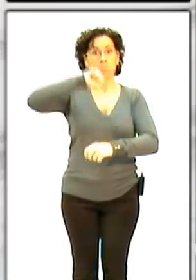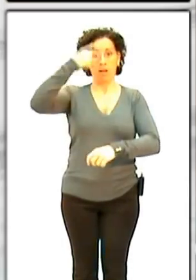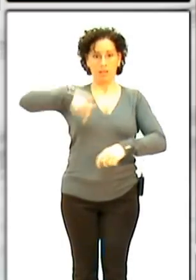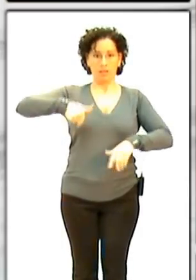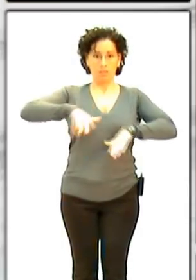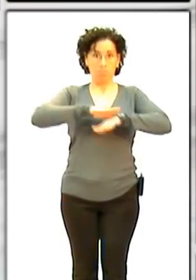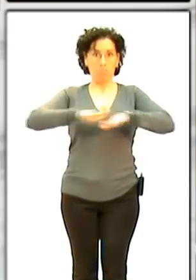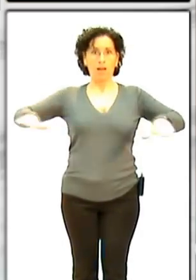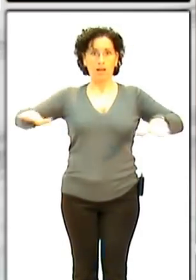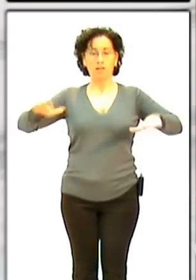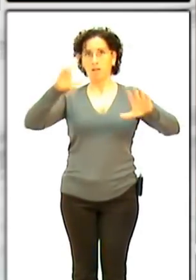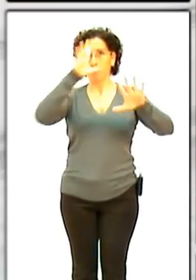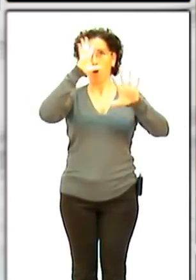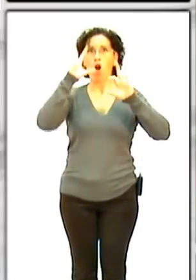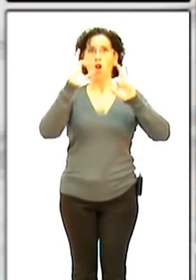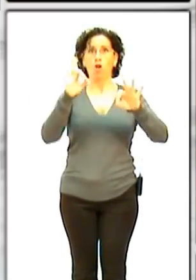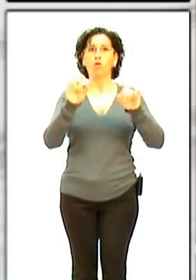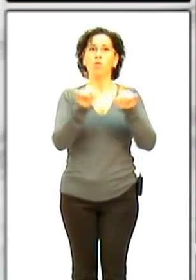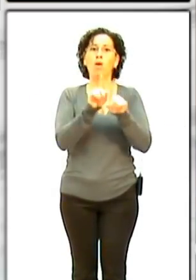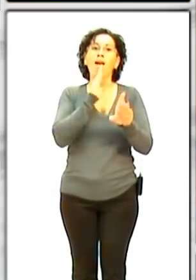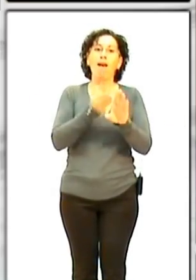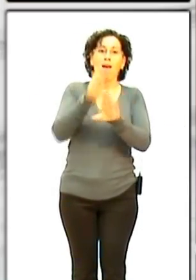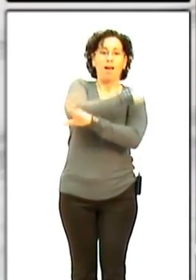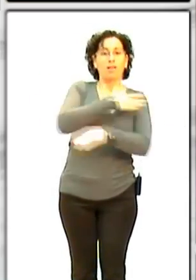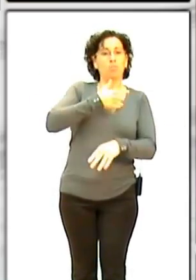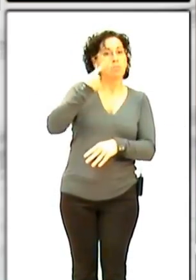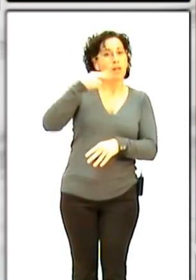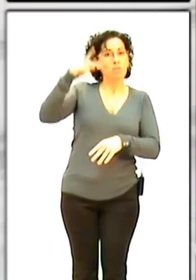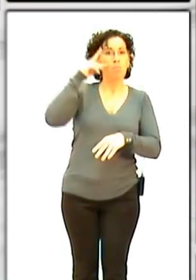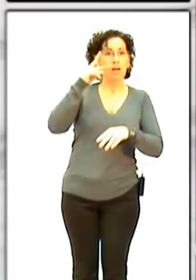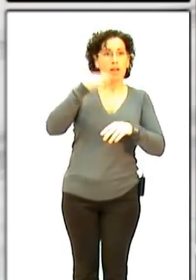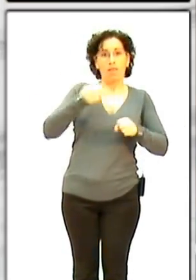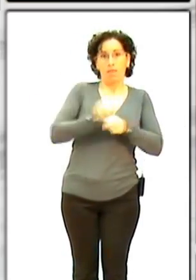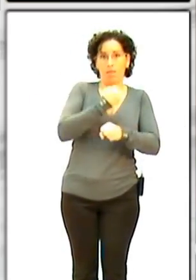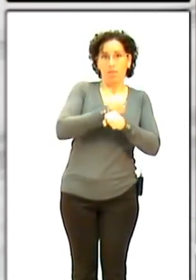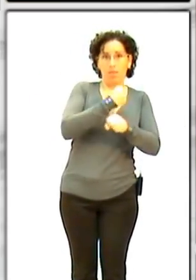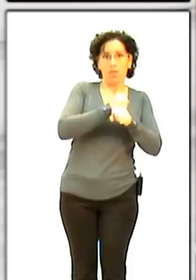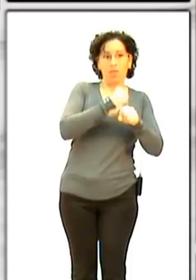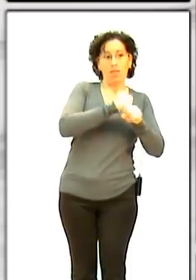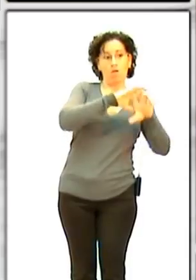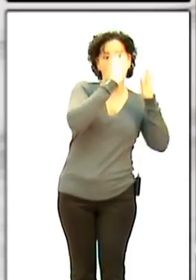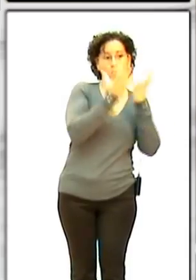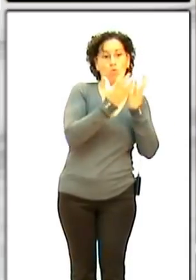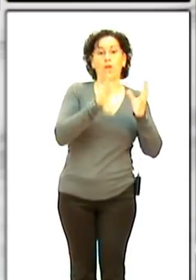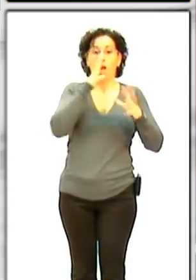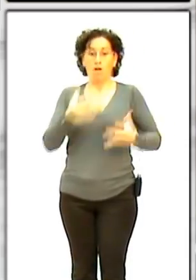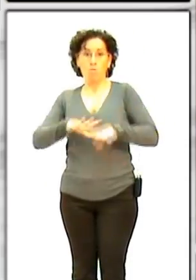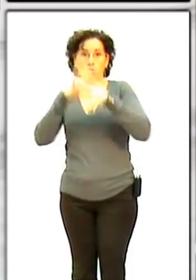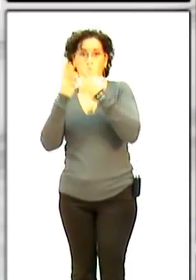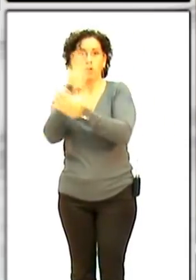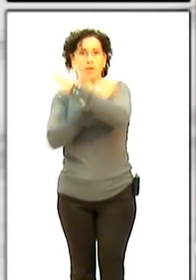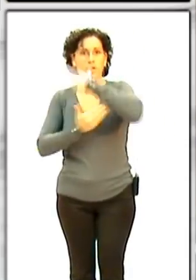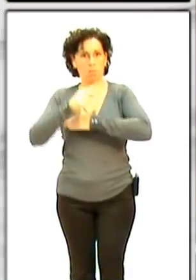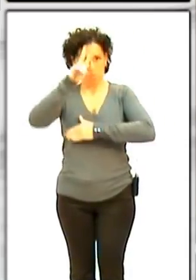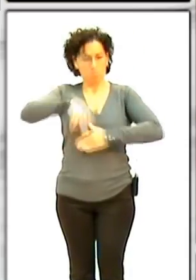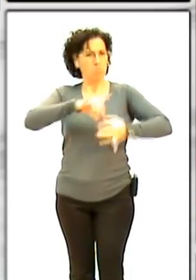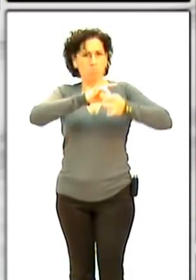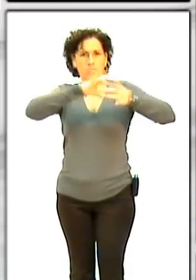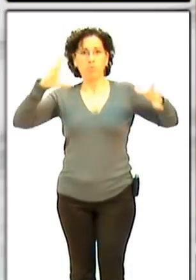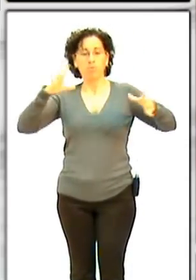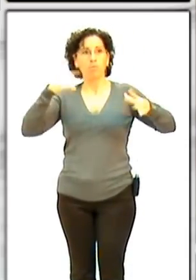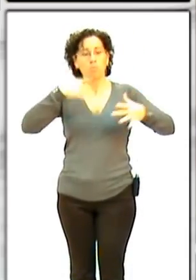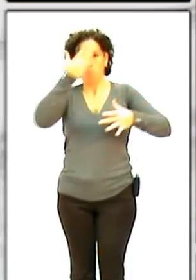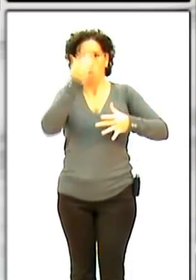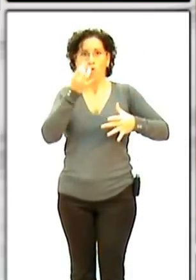hoy logro conectar los dos mundos, ¿no? Dos mundos que aparentemente no tenían ningún tipo de conexión y que vamos